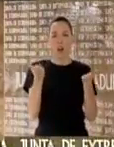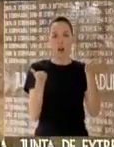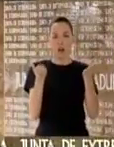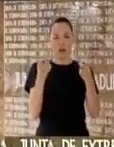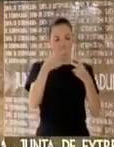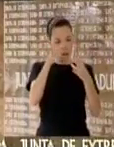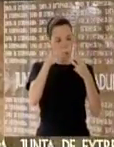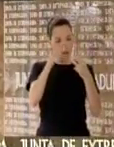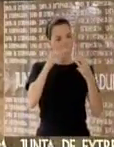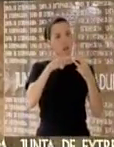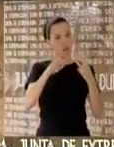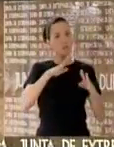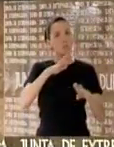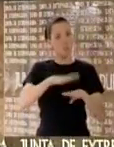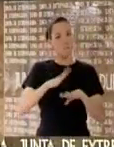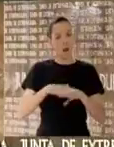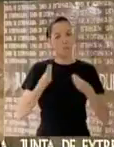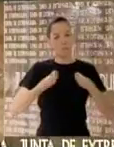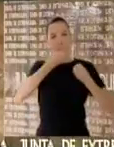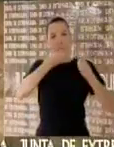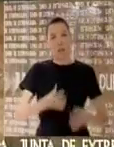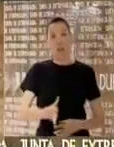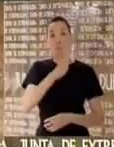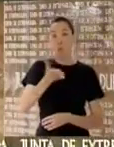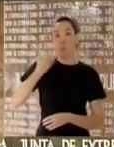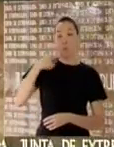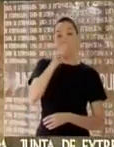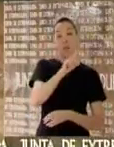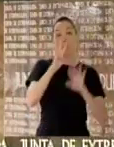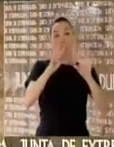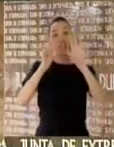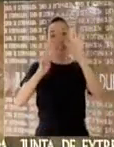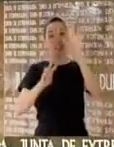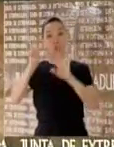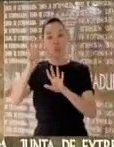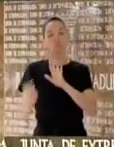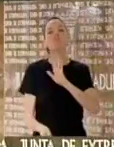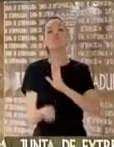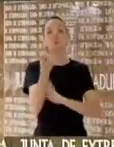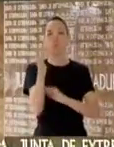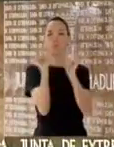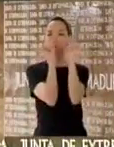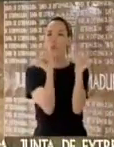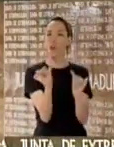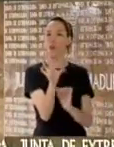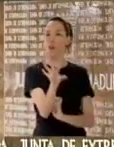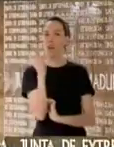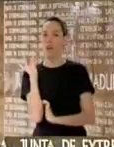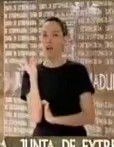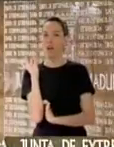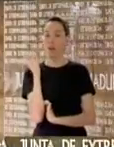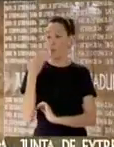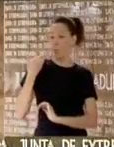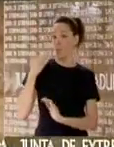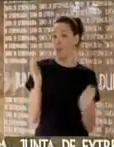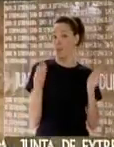de la convivencia, porque ese fue el modelo que nos dimos en el año 1978. En el 1978 no fue posible que gente